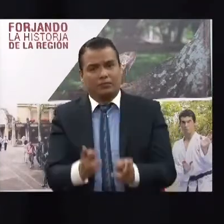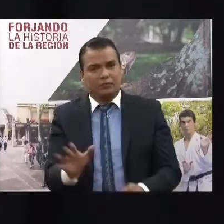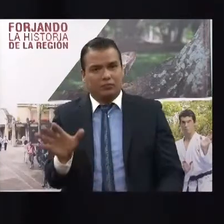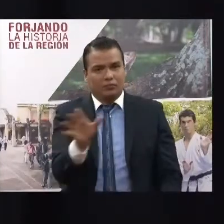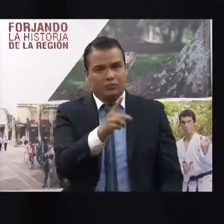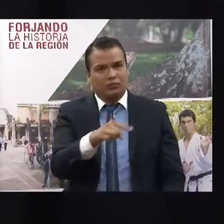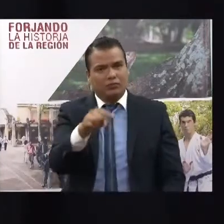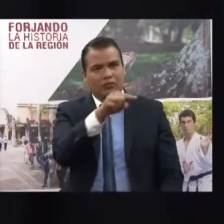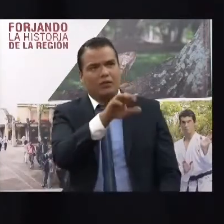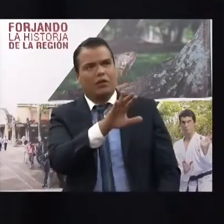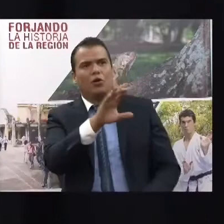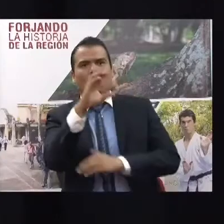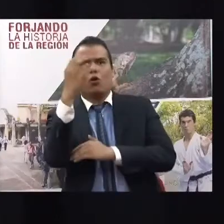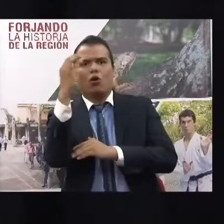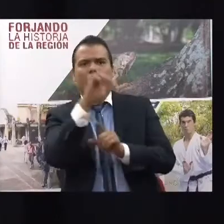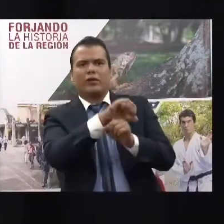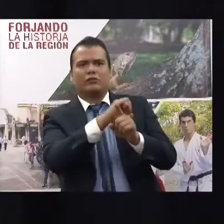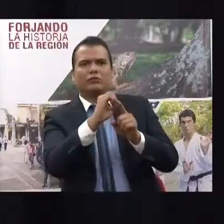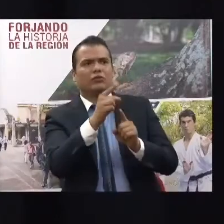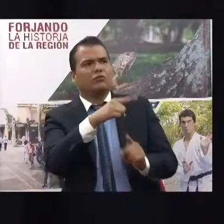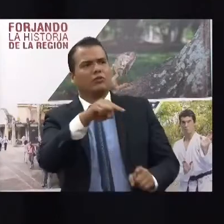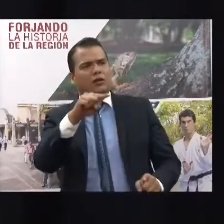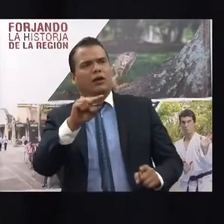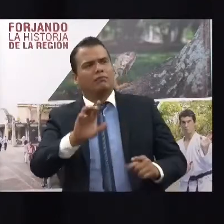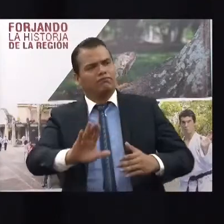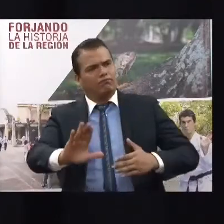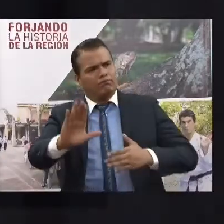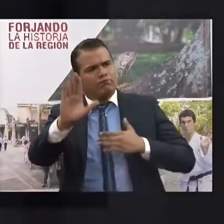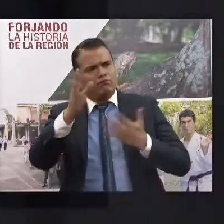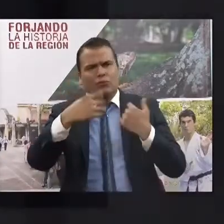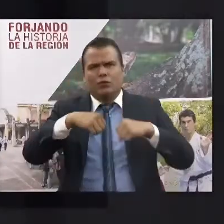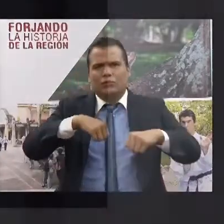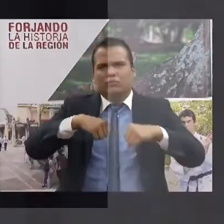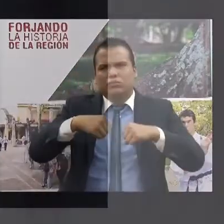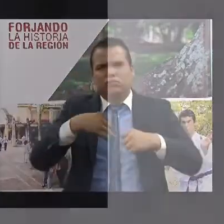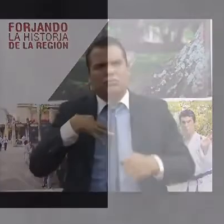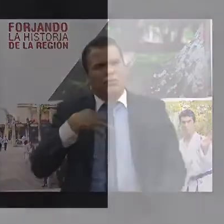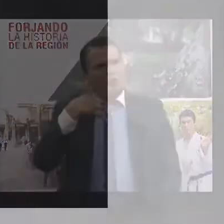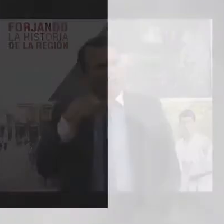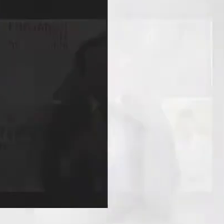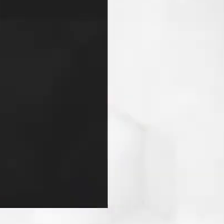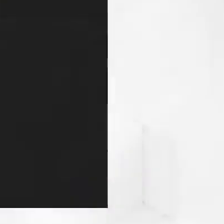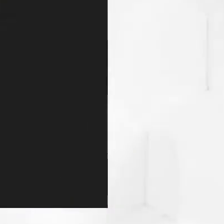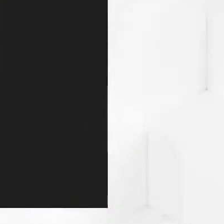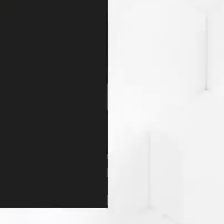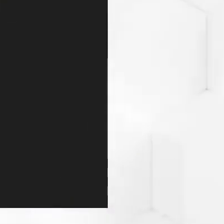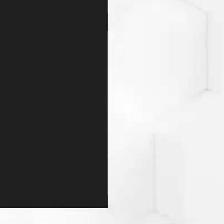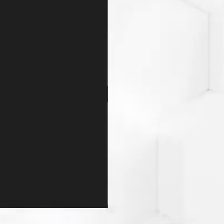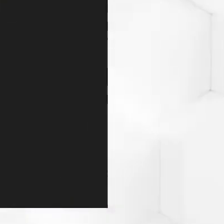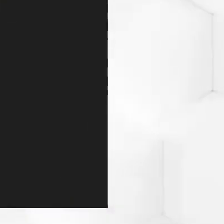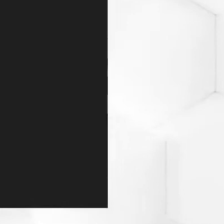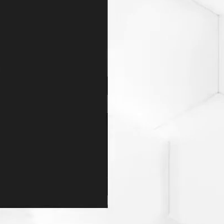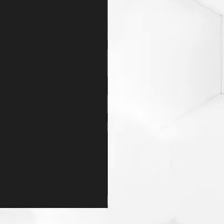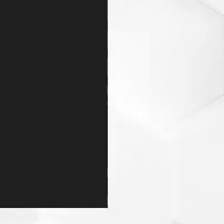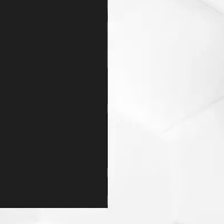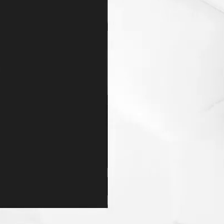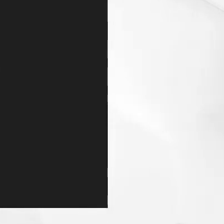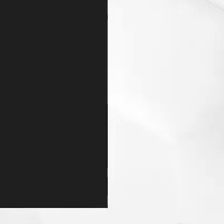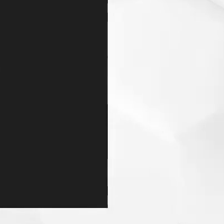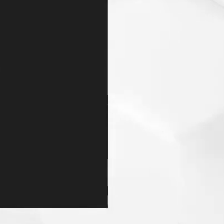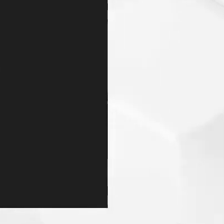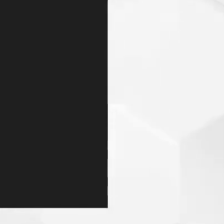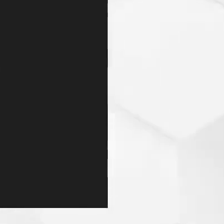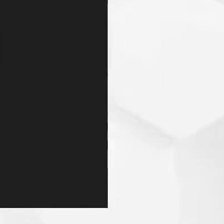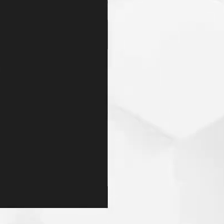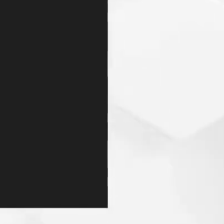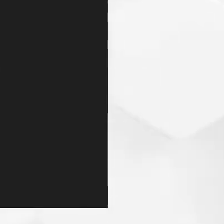colombiana practicar vuestra profesión con ética, eficiencia y lealtad, recordando siempre que la búsqueda del